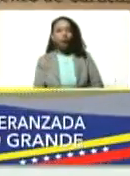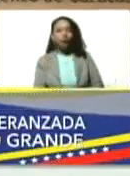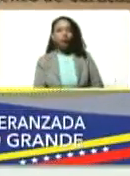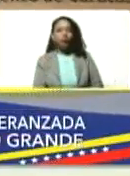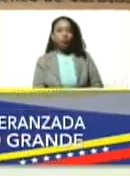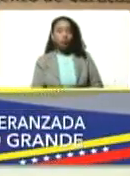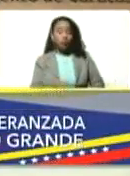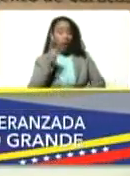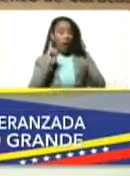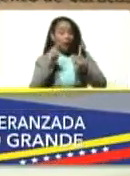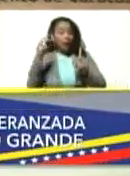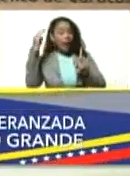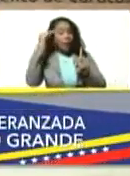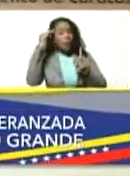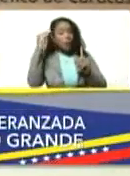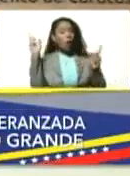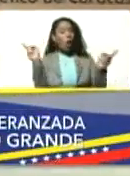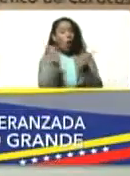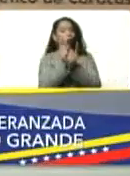A veces la memoria es corta.